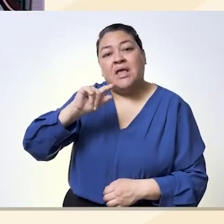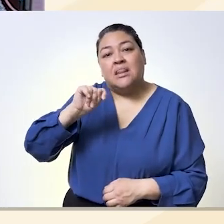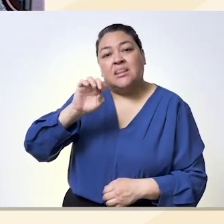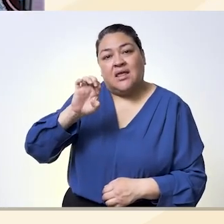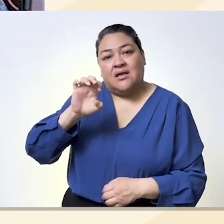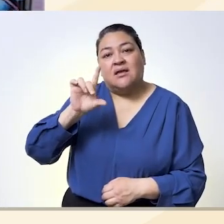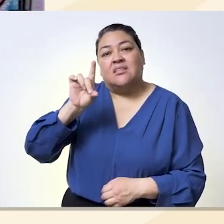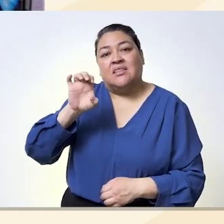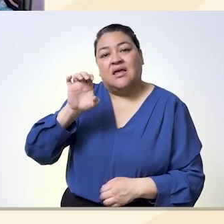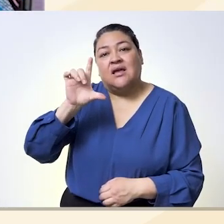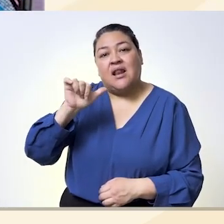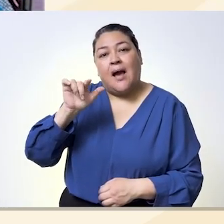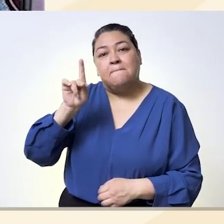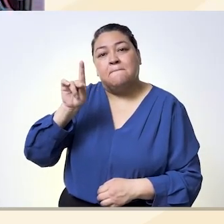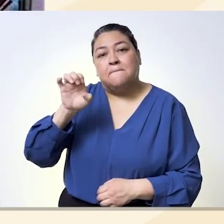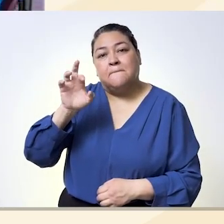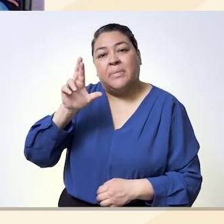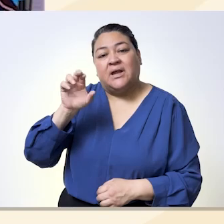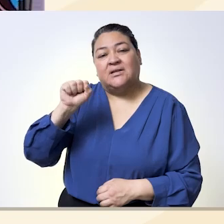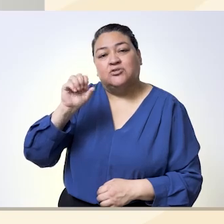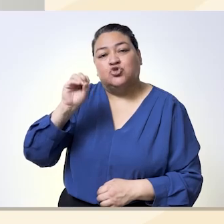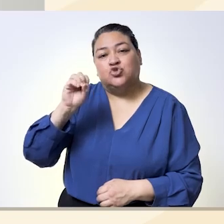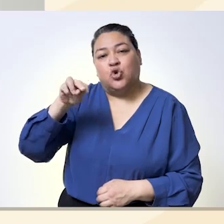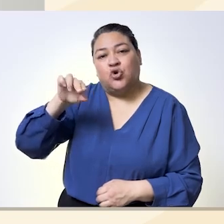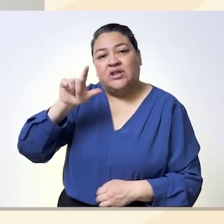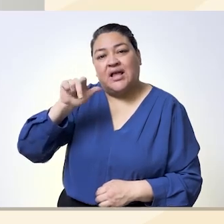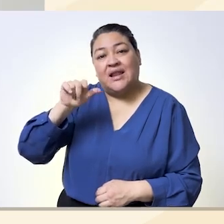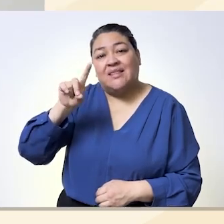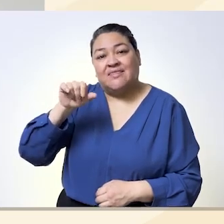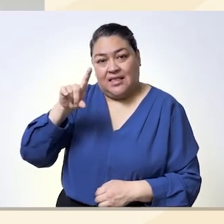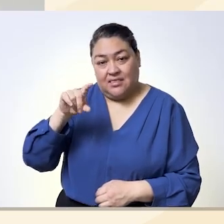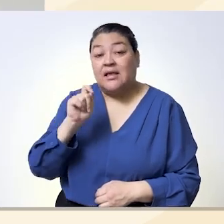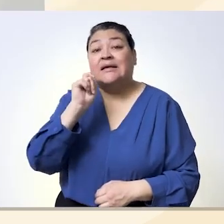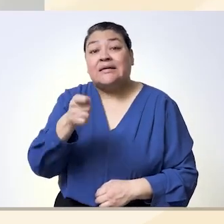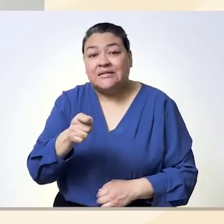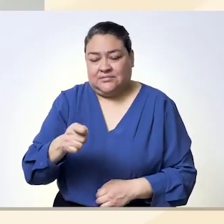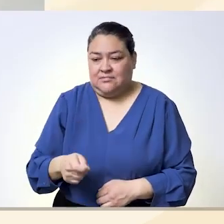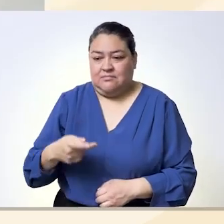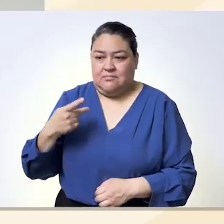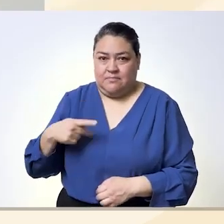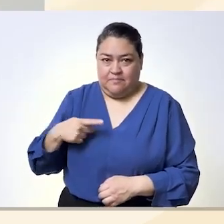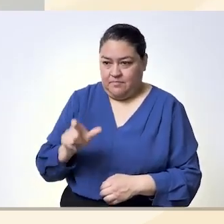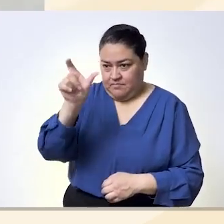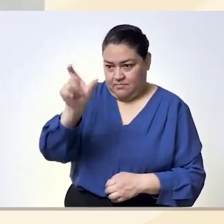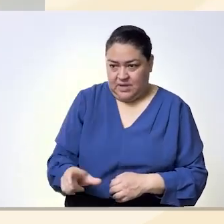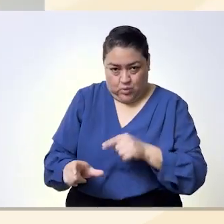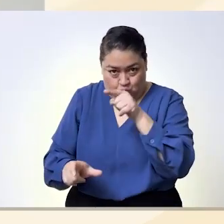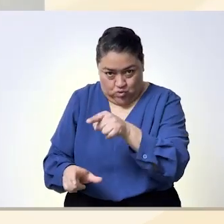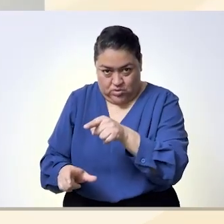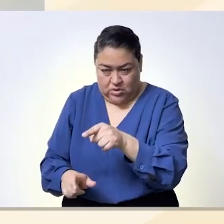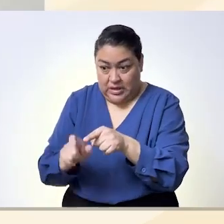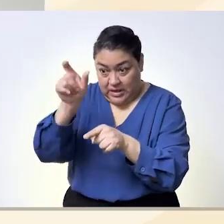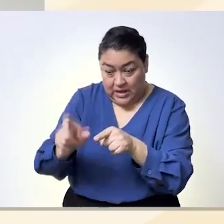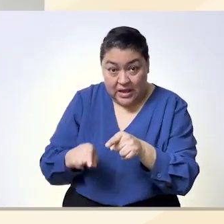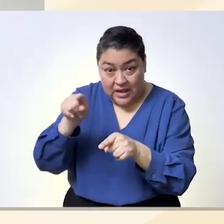personalidad. Para que todo el mundo sepamos, límite de personalidad es una de las condiciones que, como dice el nombre, todavía en el